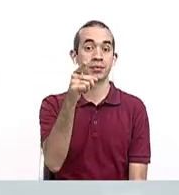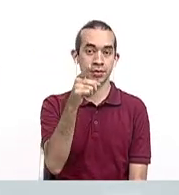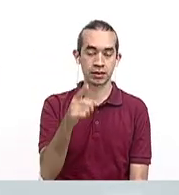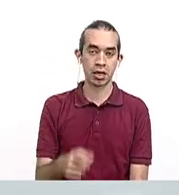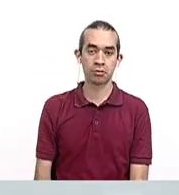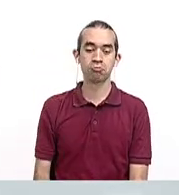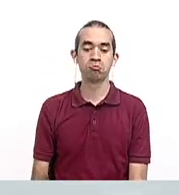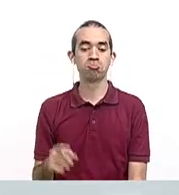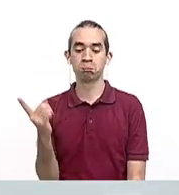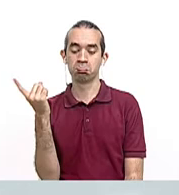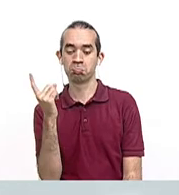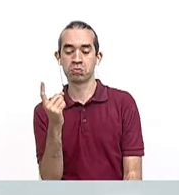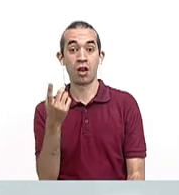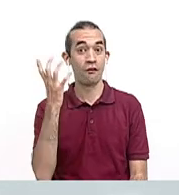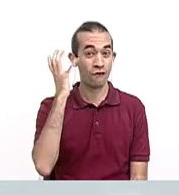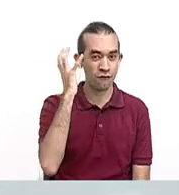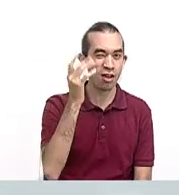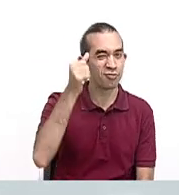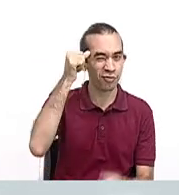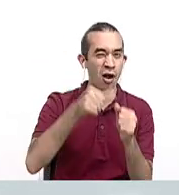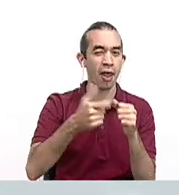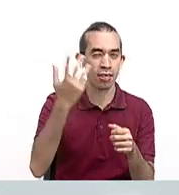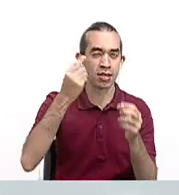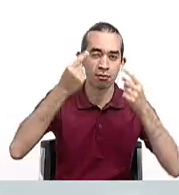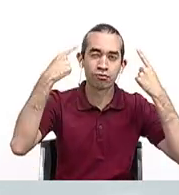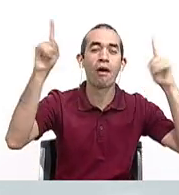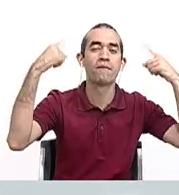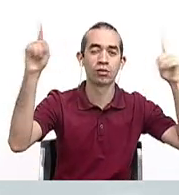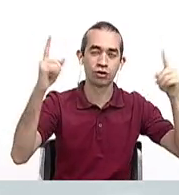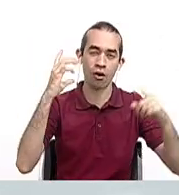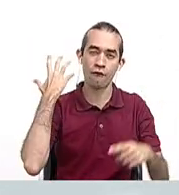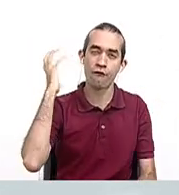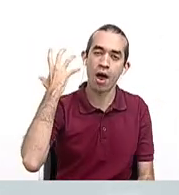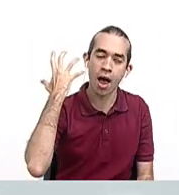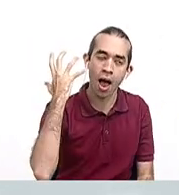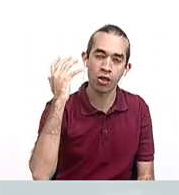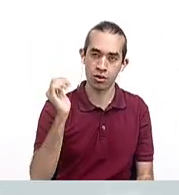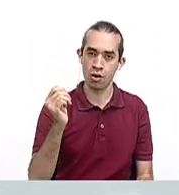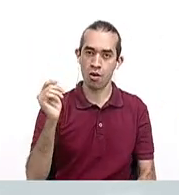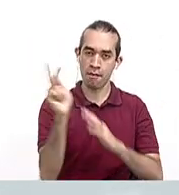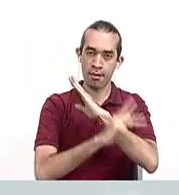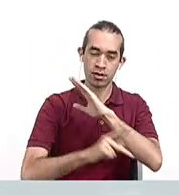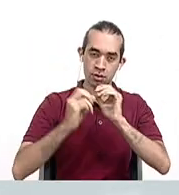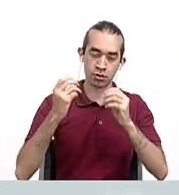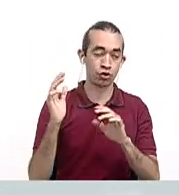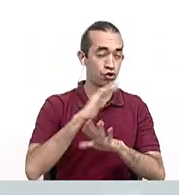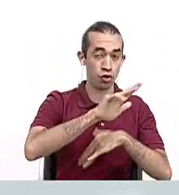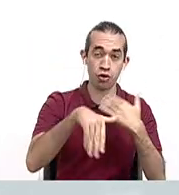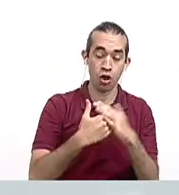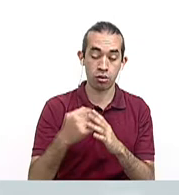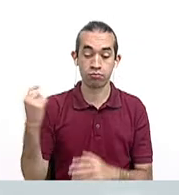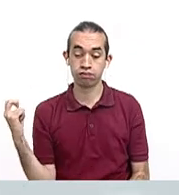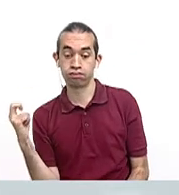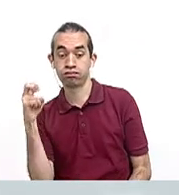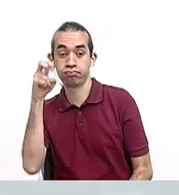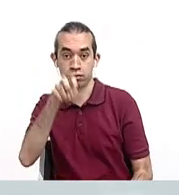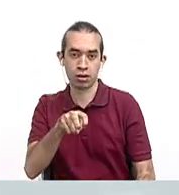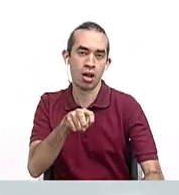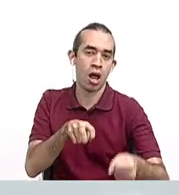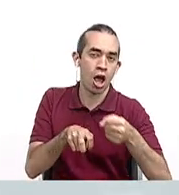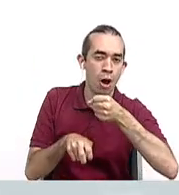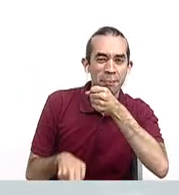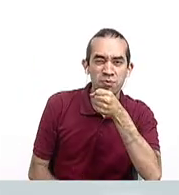momento el medio de comunicación más potente de del país y denuncia toma el micrófono